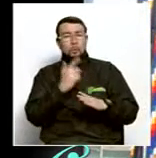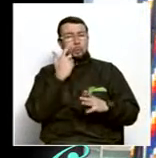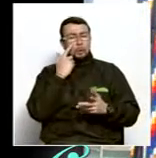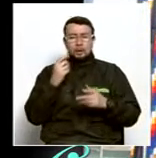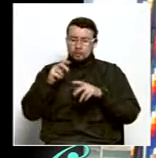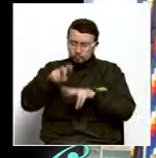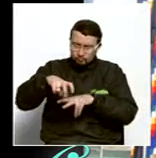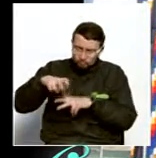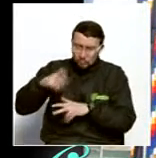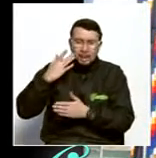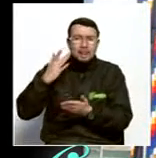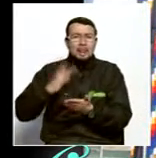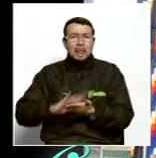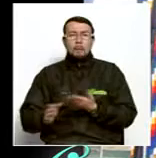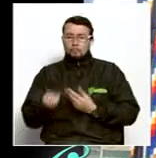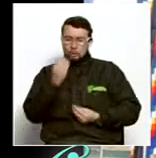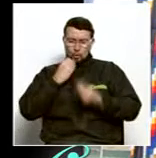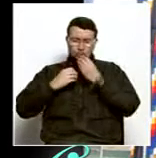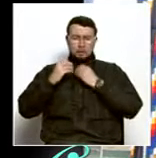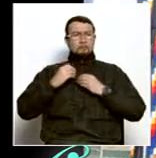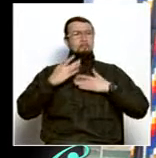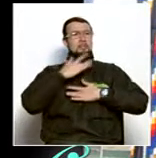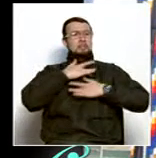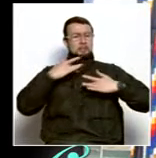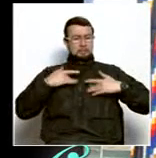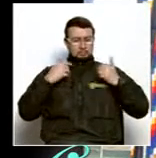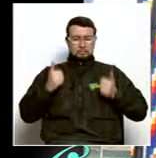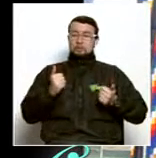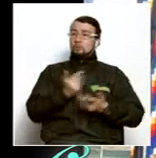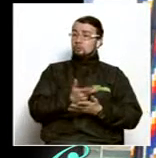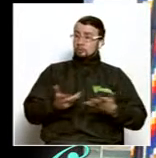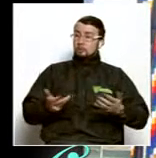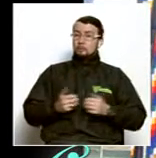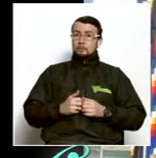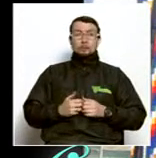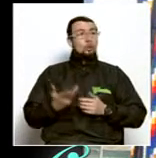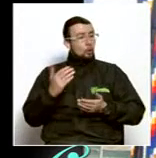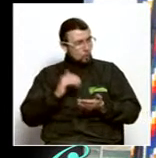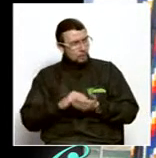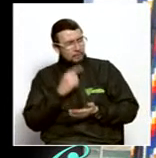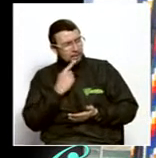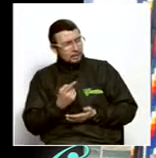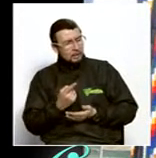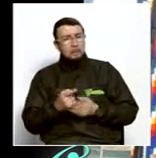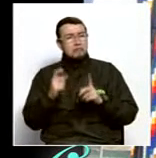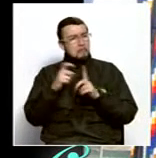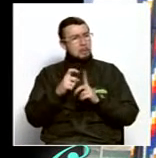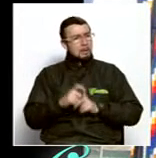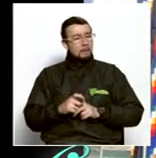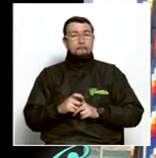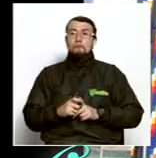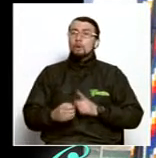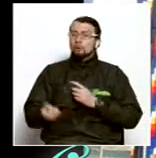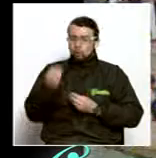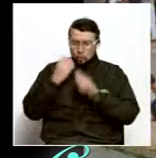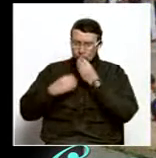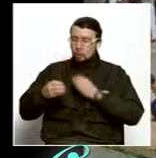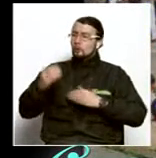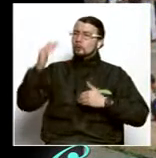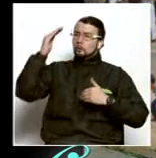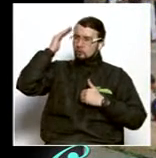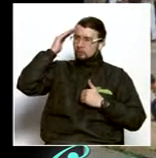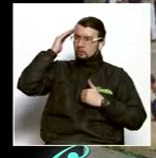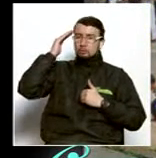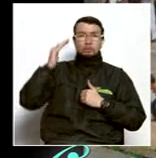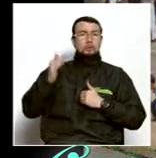limpia, la sana alimentación, ese tipo de cosas. Vuelvo a decir esos términos. El consumo consciente. Consumo consciente.